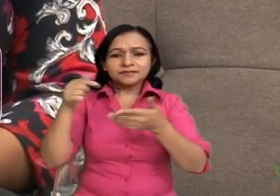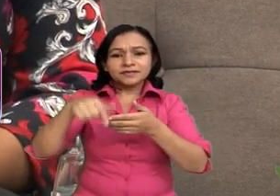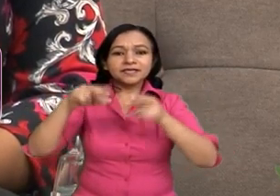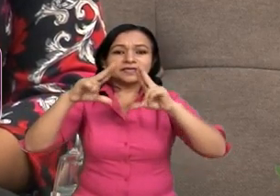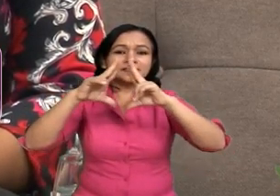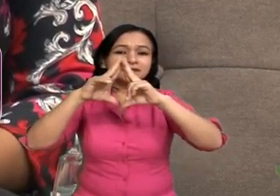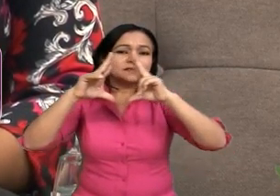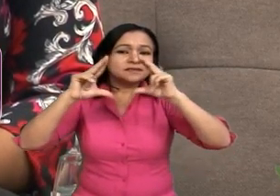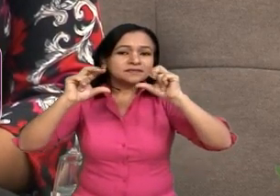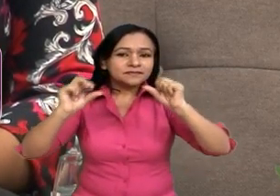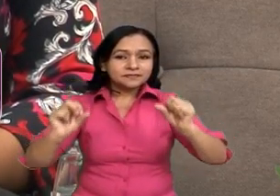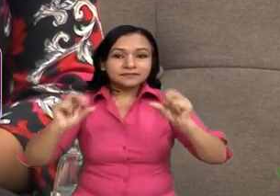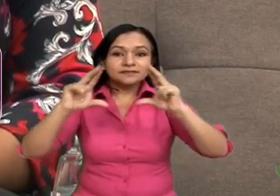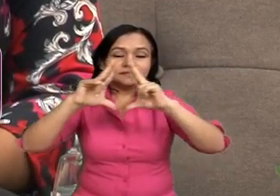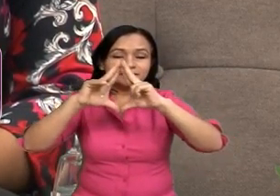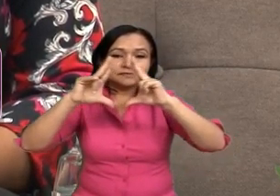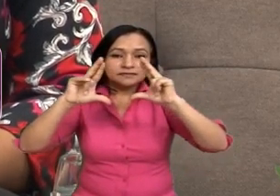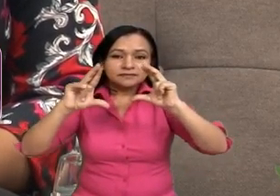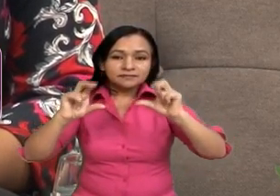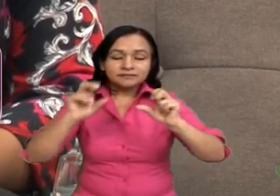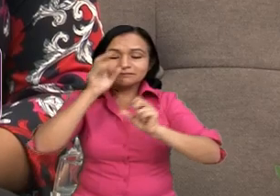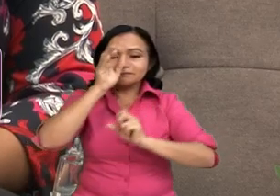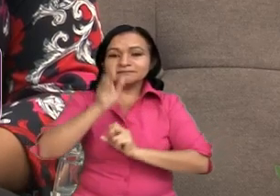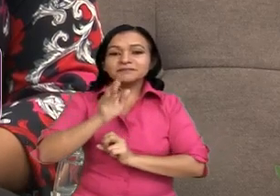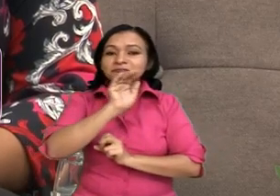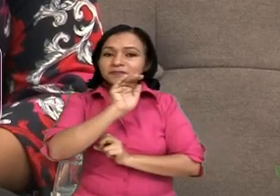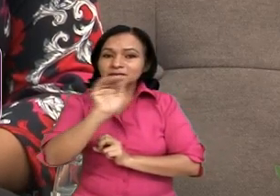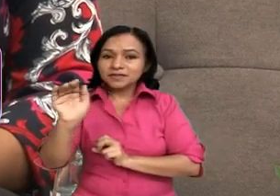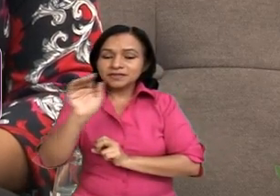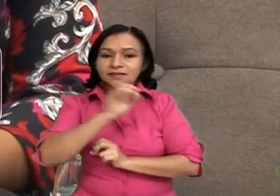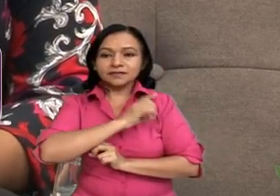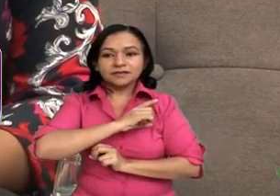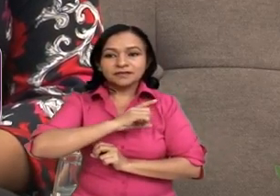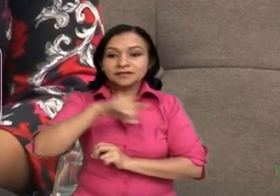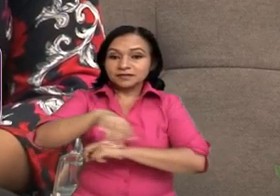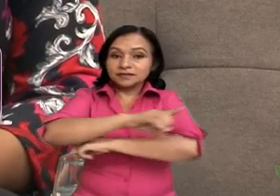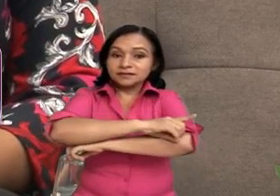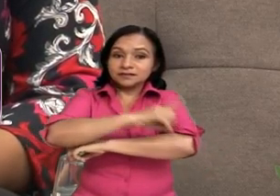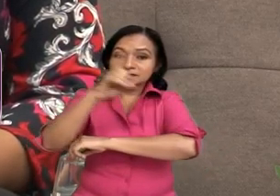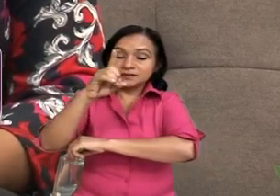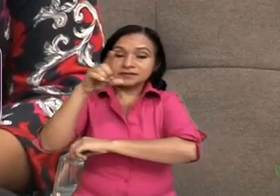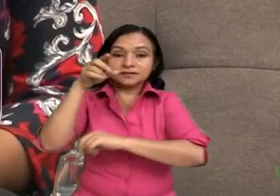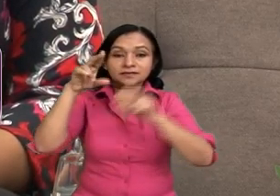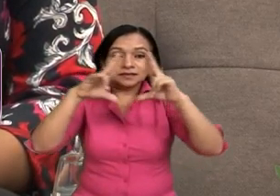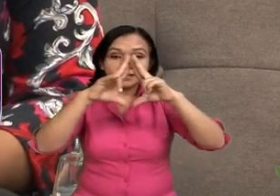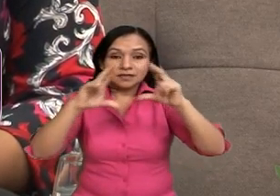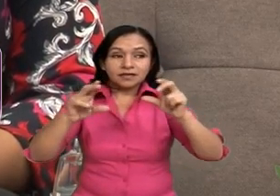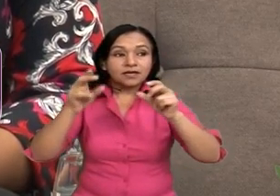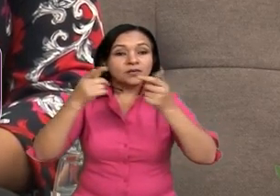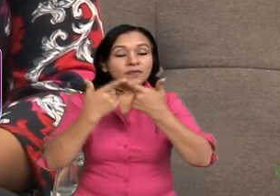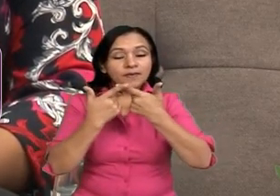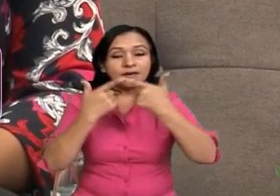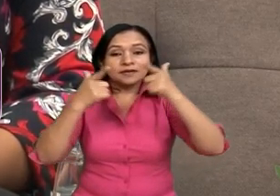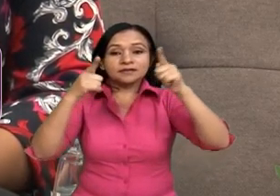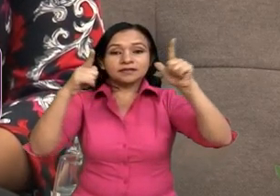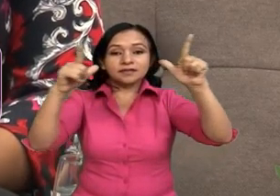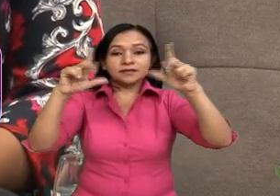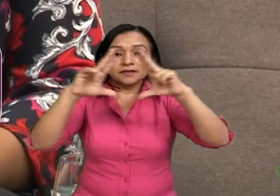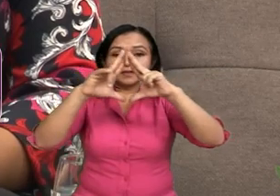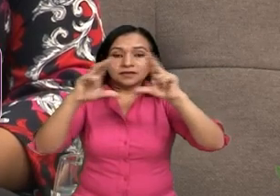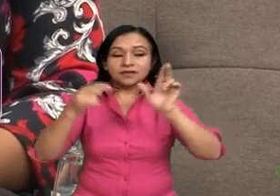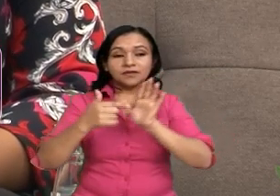Nicaragua, ¿verdad? En esta Nicaragua bendita, en esta Nicaragua libre, en esta Nicaragua ejemplo, las